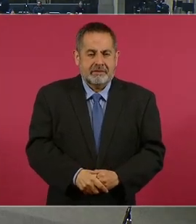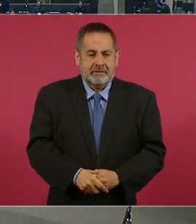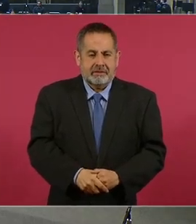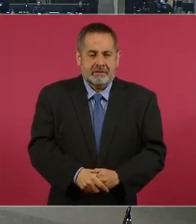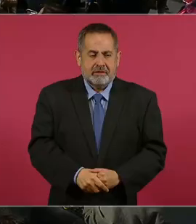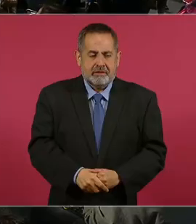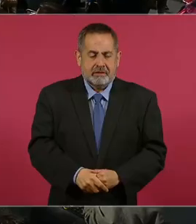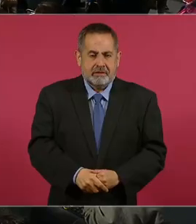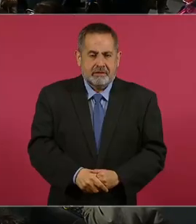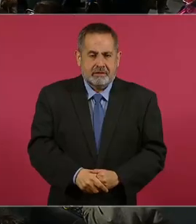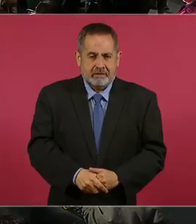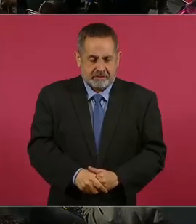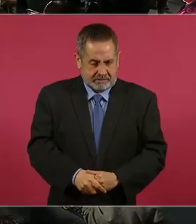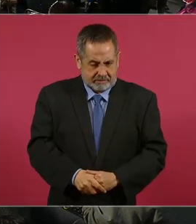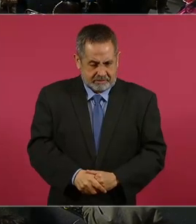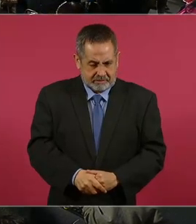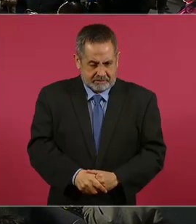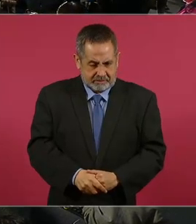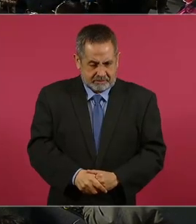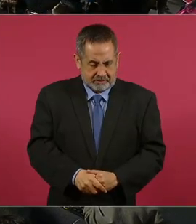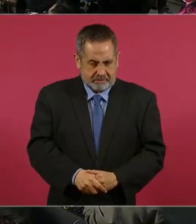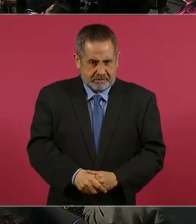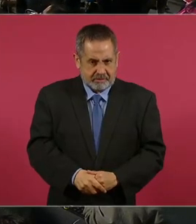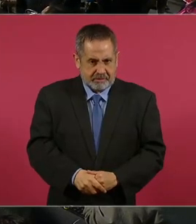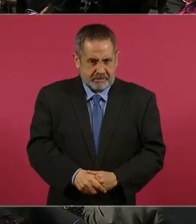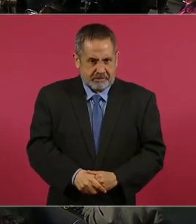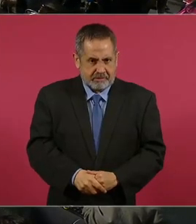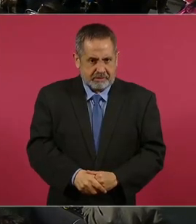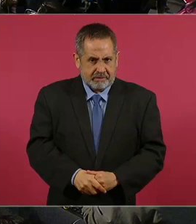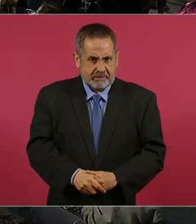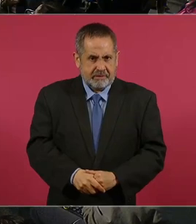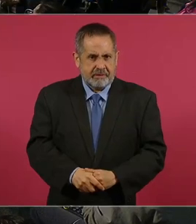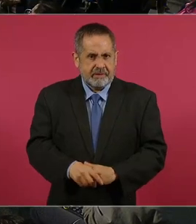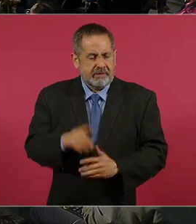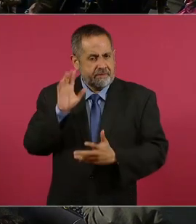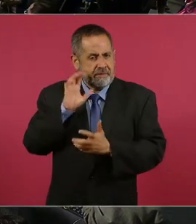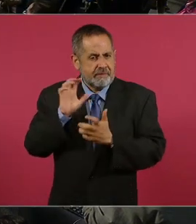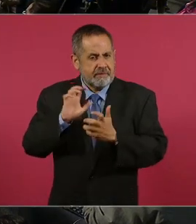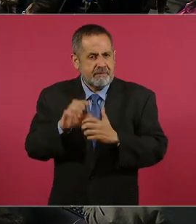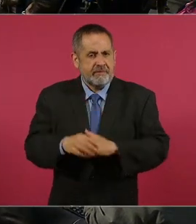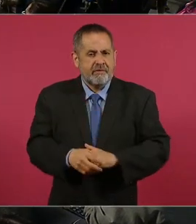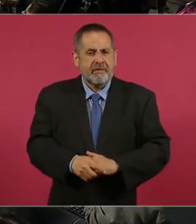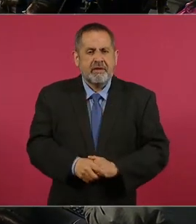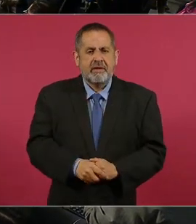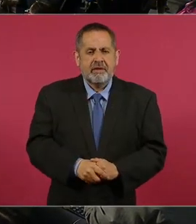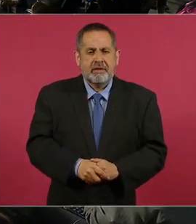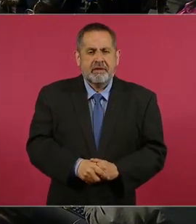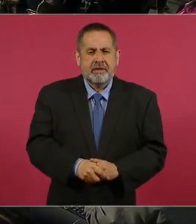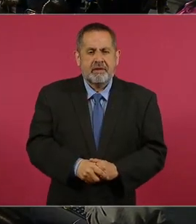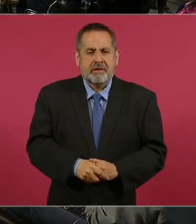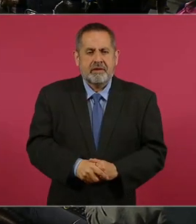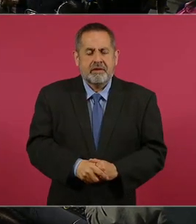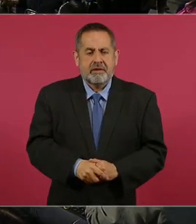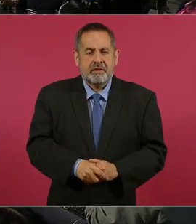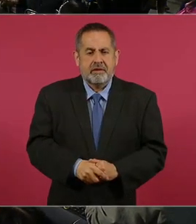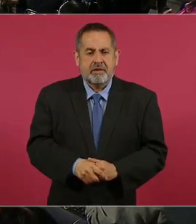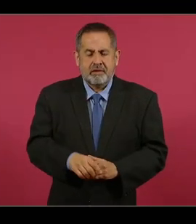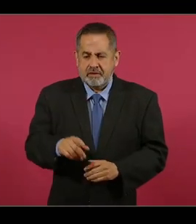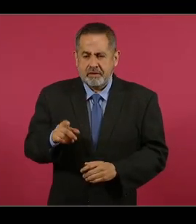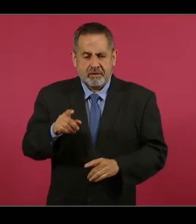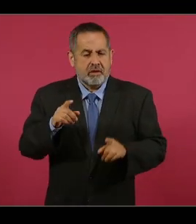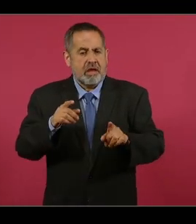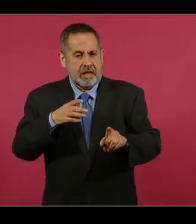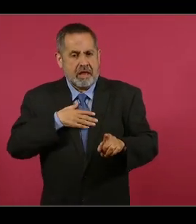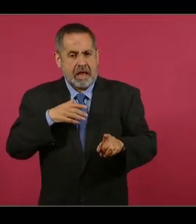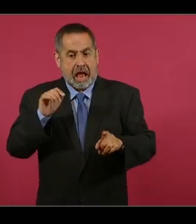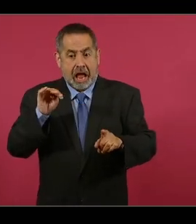Ya lo vamos a ver ahora en noviembre. Pero vamos, vamos. Es muy sencillo. Pero no es así de sencillo. Sí, a mí me